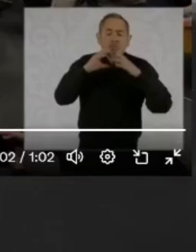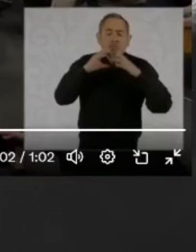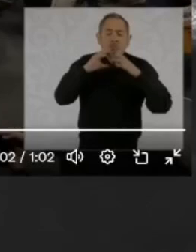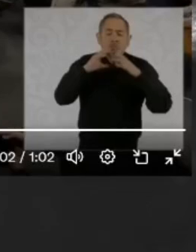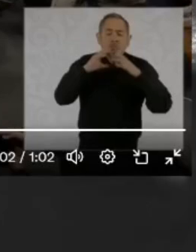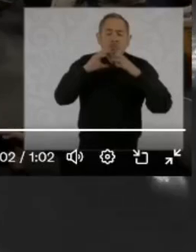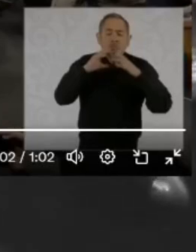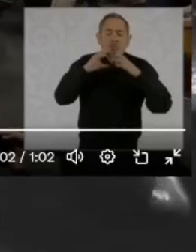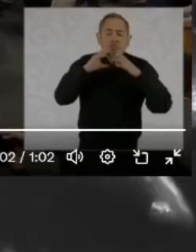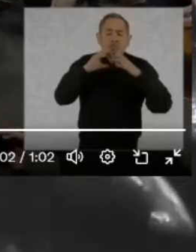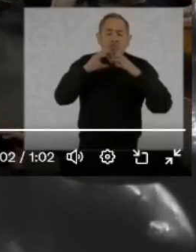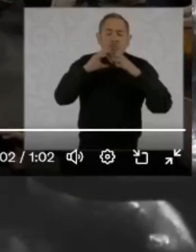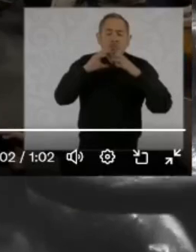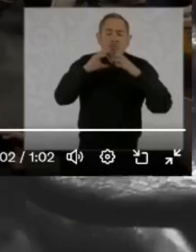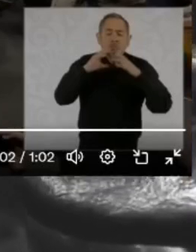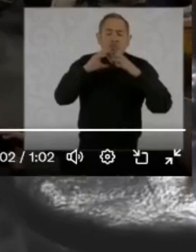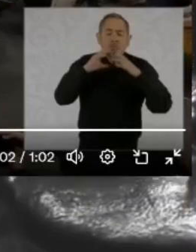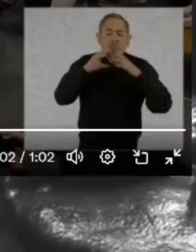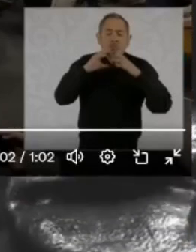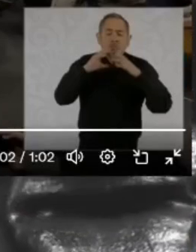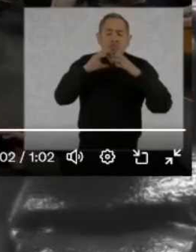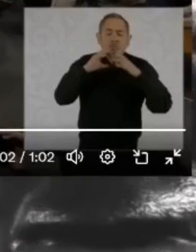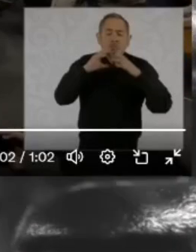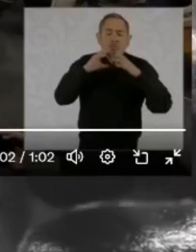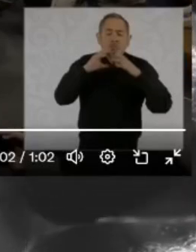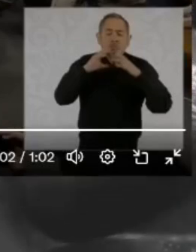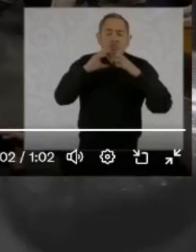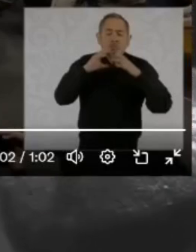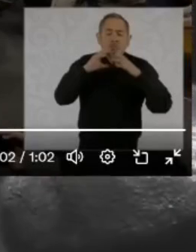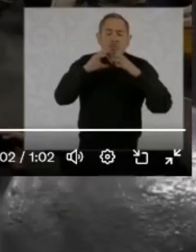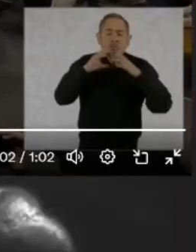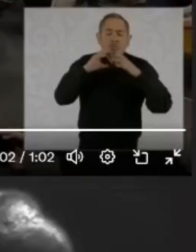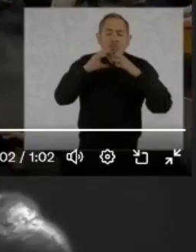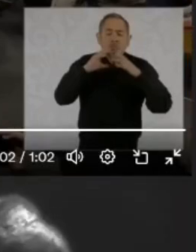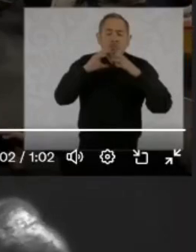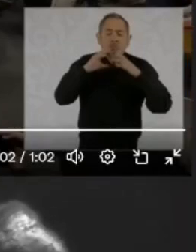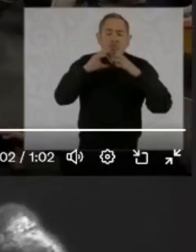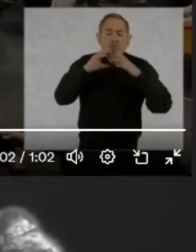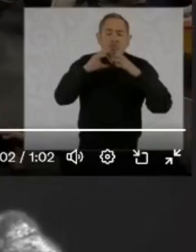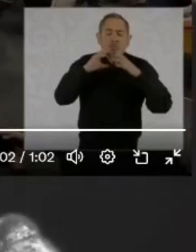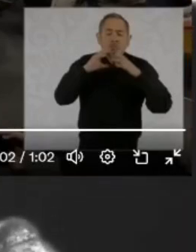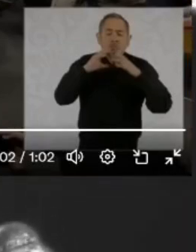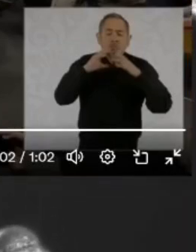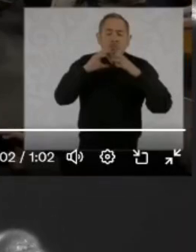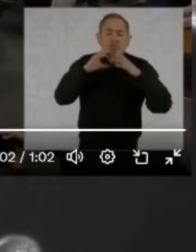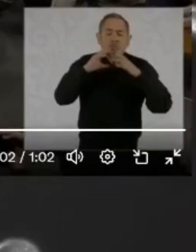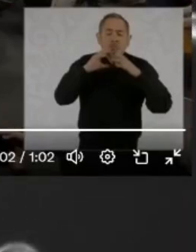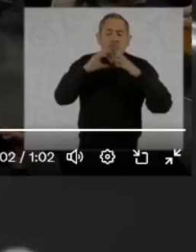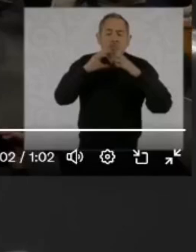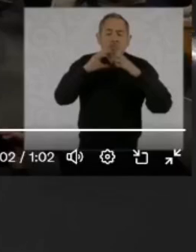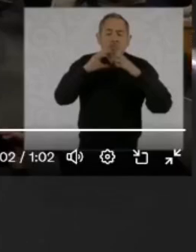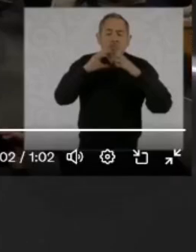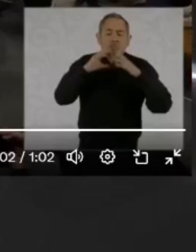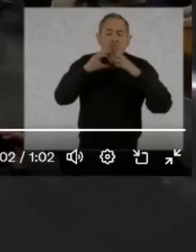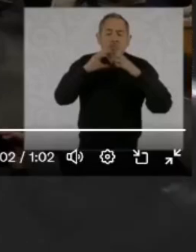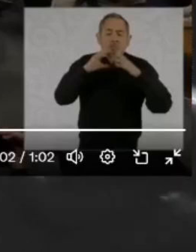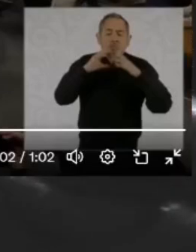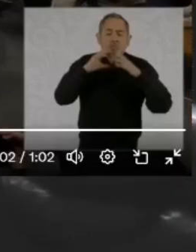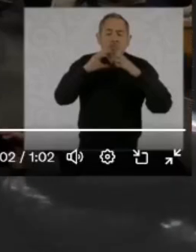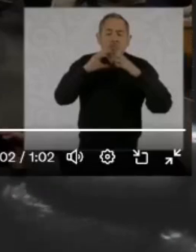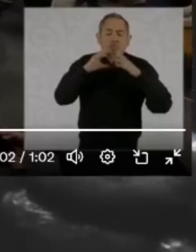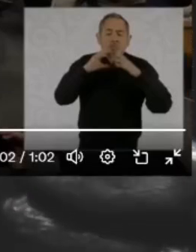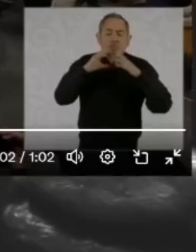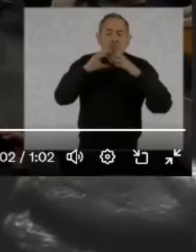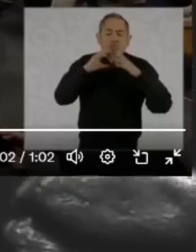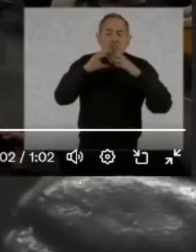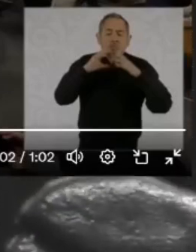completamente. Estuvieron ellos en marchas, bueno, sus papás estuvieron en marchas, ellos estaban más dedicados a la escuela y al negocio y estuvieron